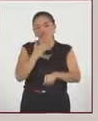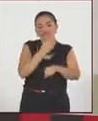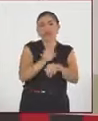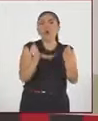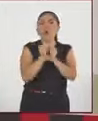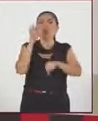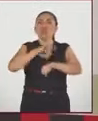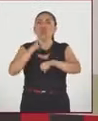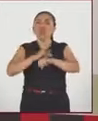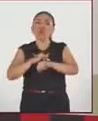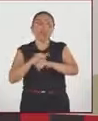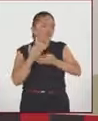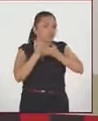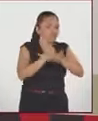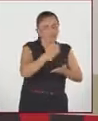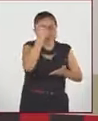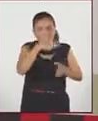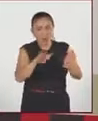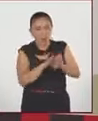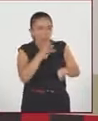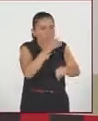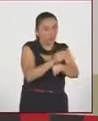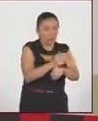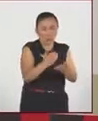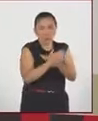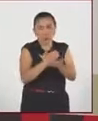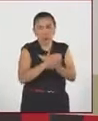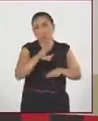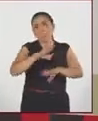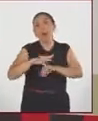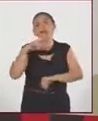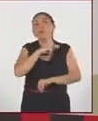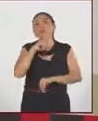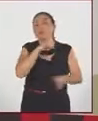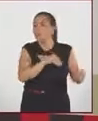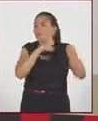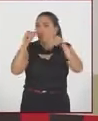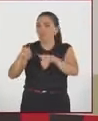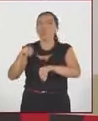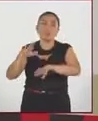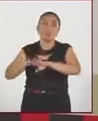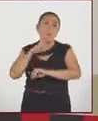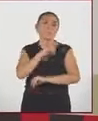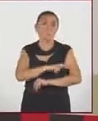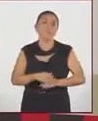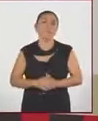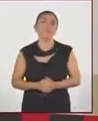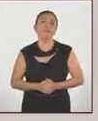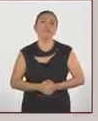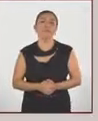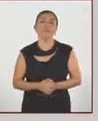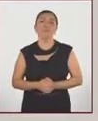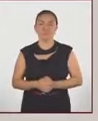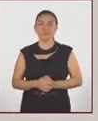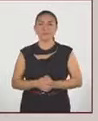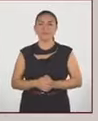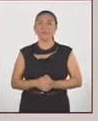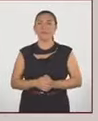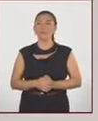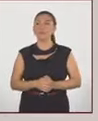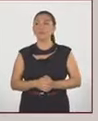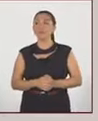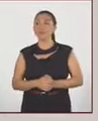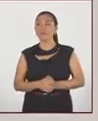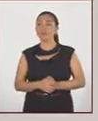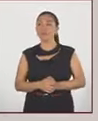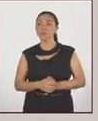primer contacto como especialistas. Entre más pronto se derive el alumno, es mejor. Perfecto. ¿Esto es que por el tiempo que